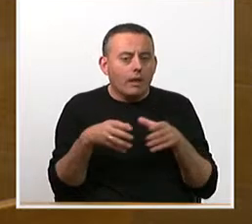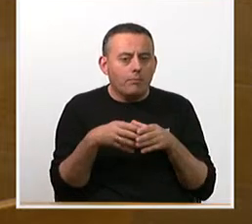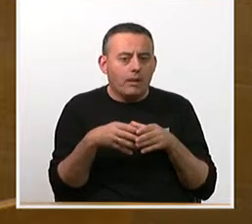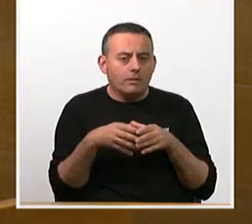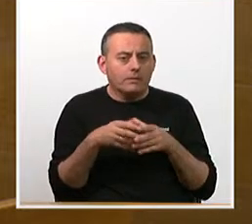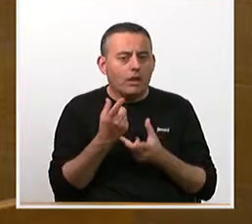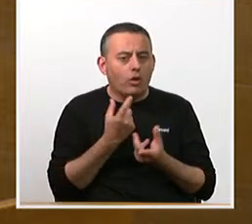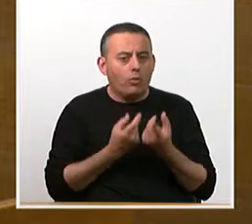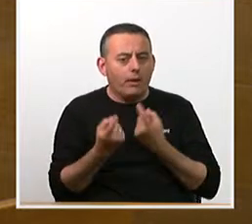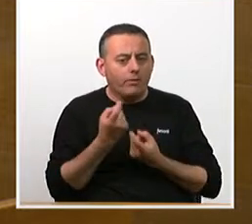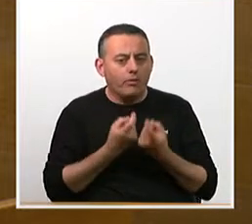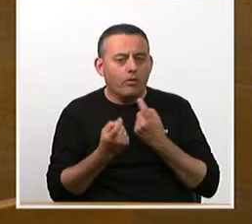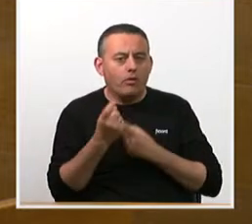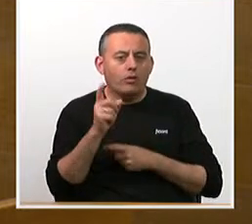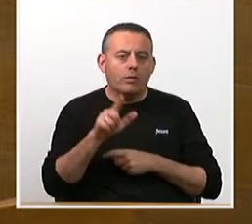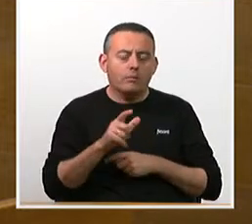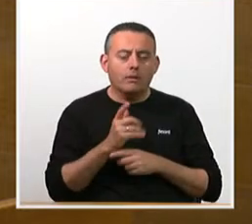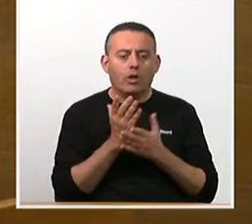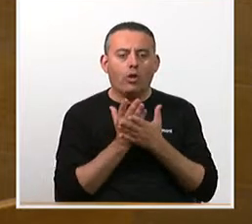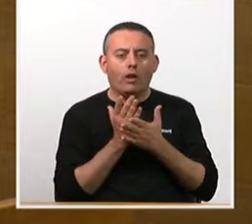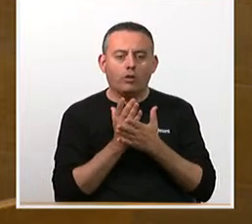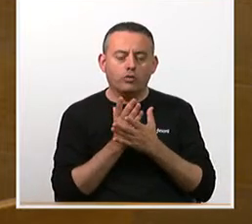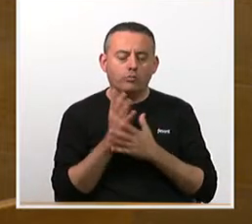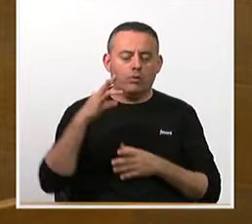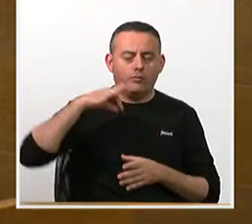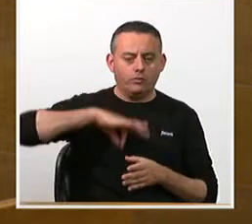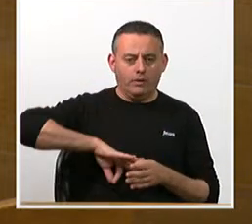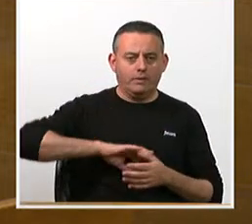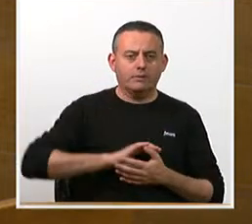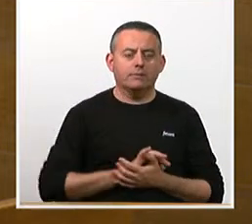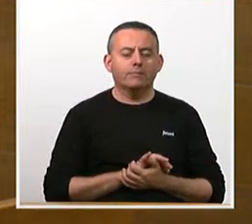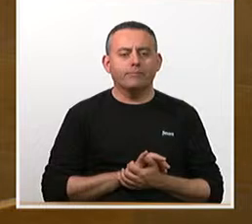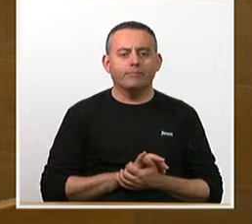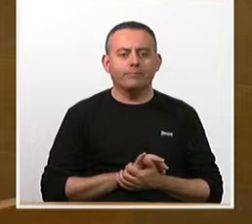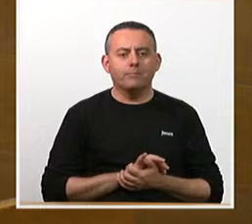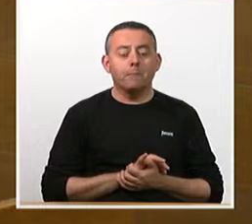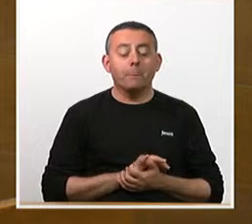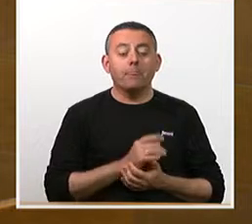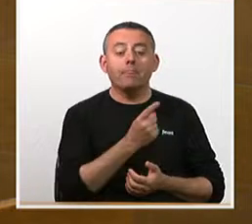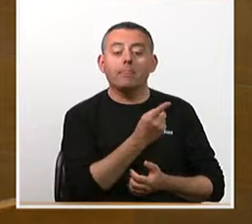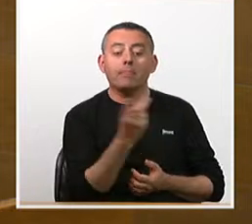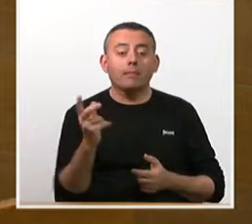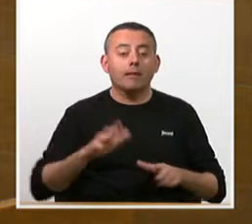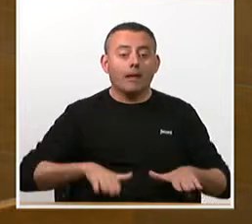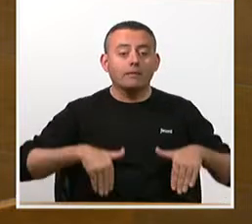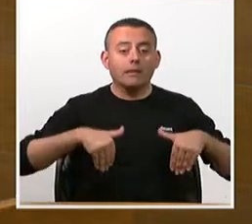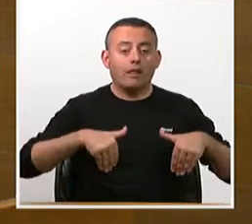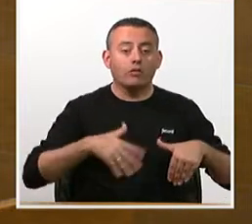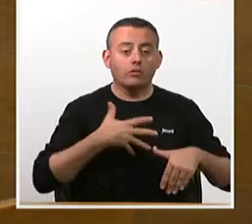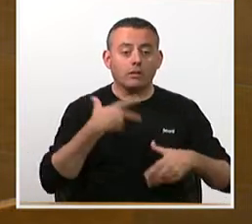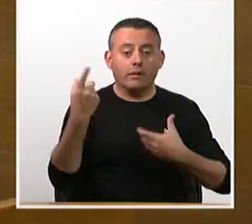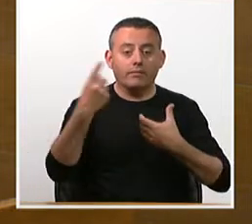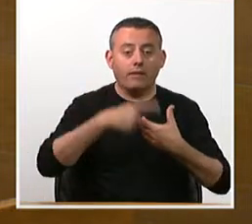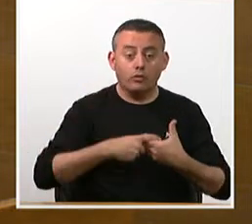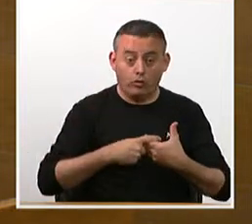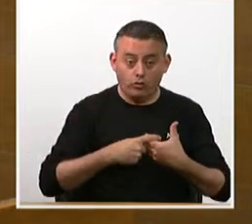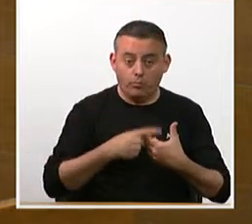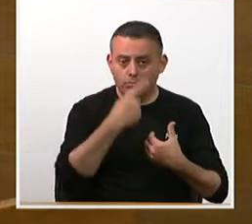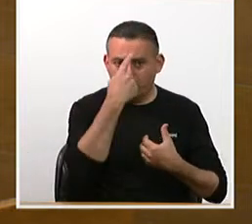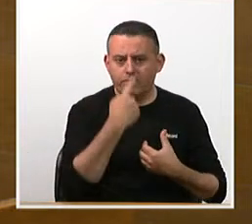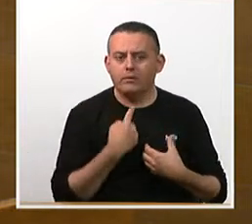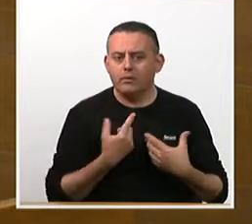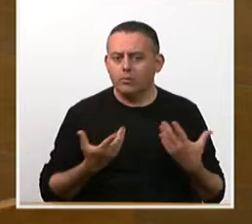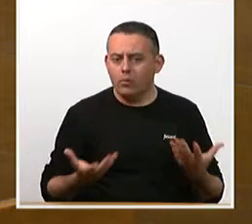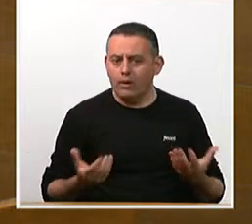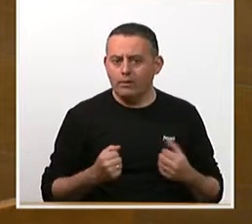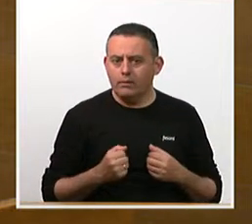colegios profesionales en cuanto al perfil de los candidatos a ocupar estos puestos y si atendemos atendemos a